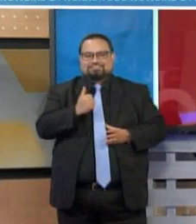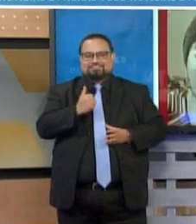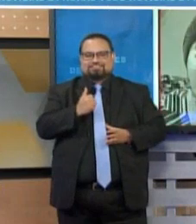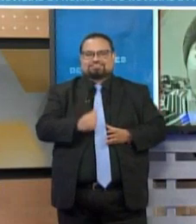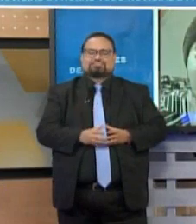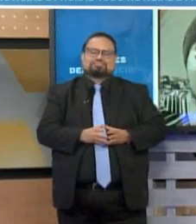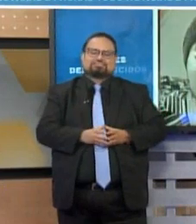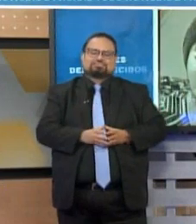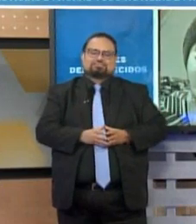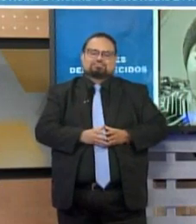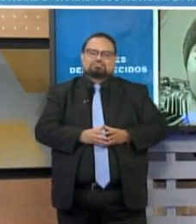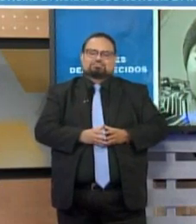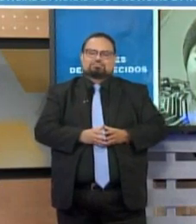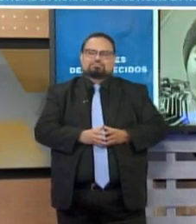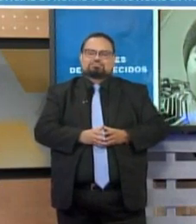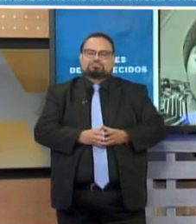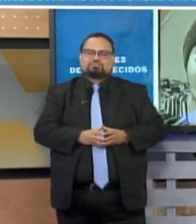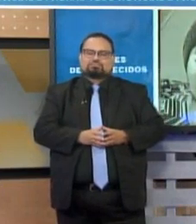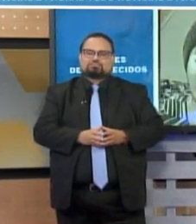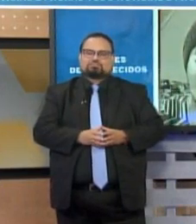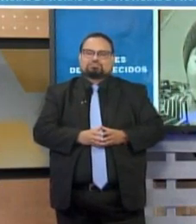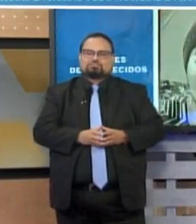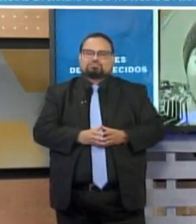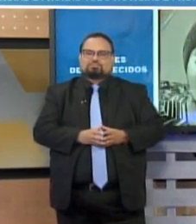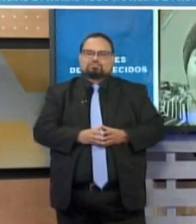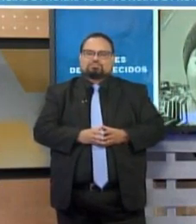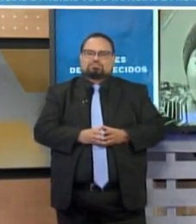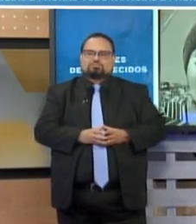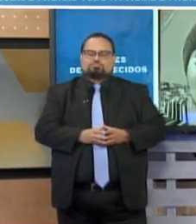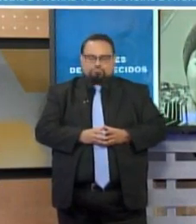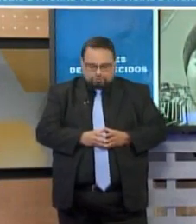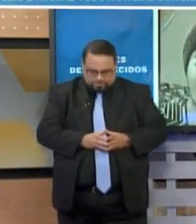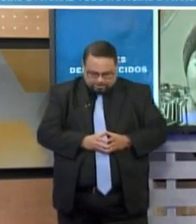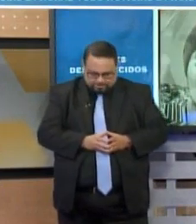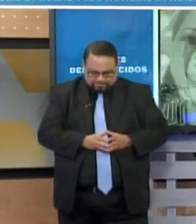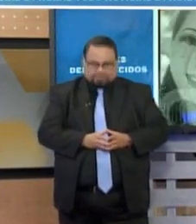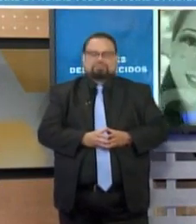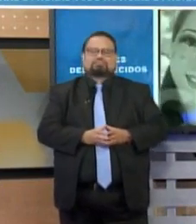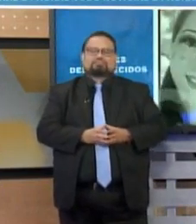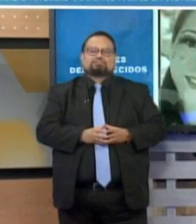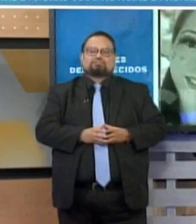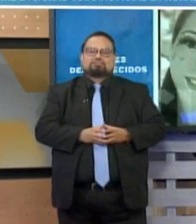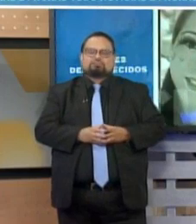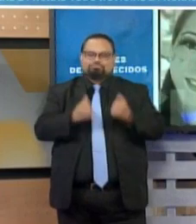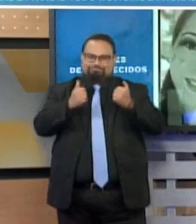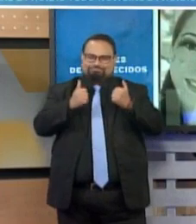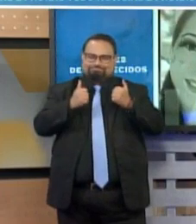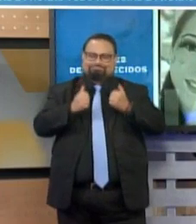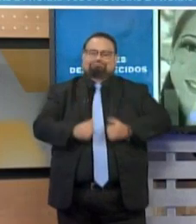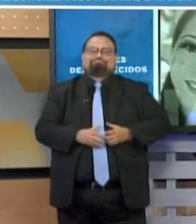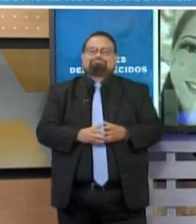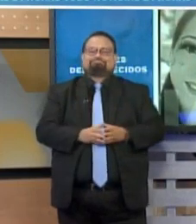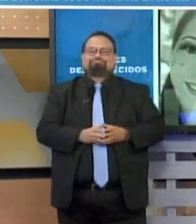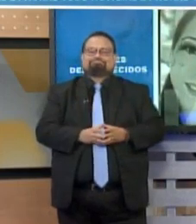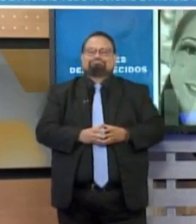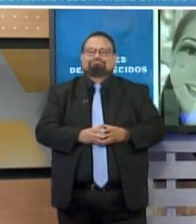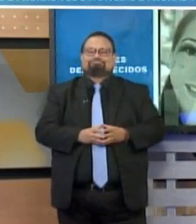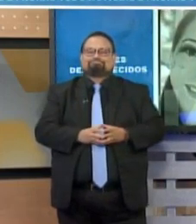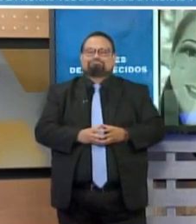que siempre es más que un análisis per se. Es un aprendizaje que tenemos en temas de seguridad. Gracias, Talamonti. Y vamos a la pausa, por